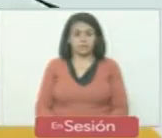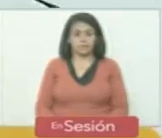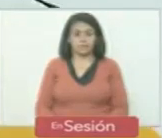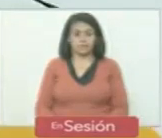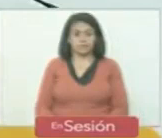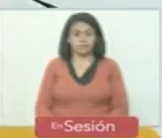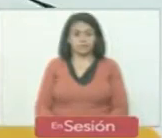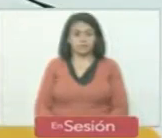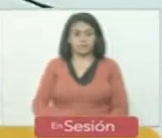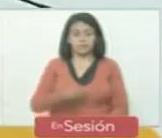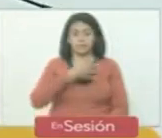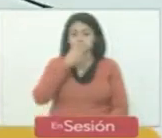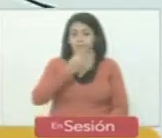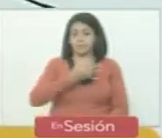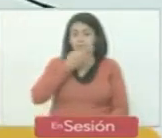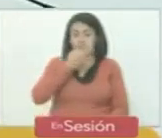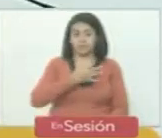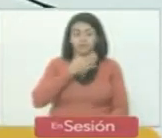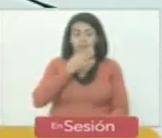Muy buenas tardes,